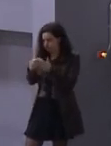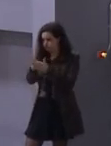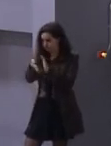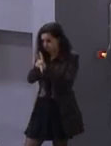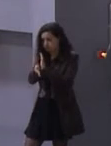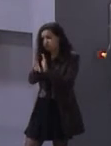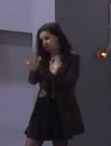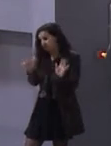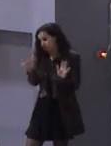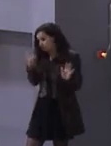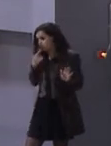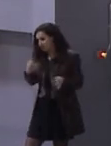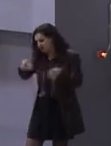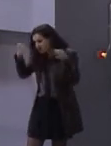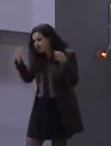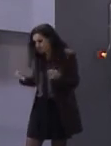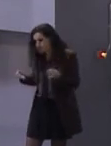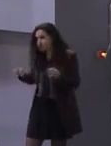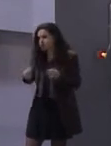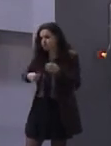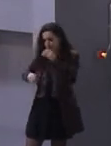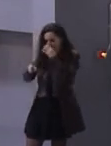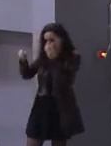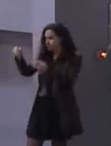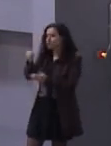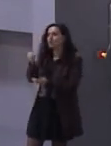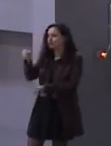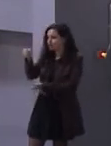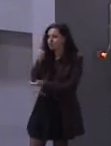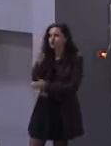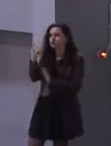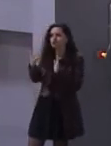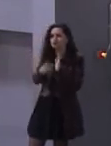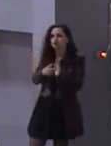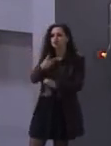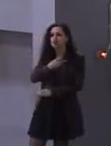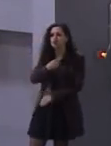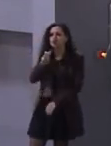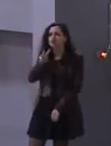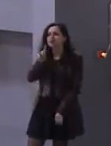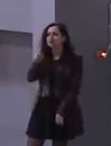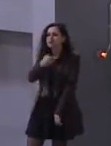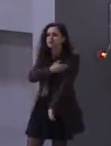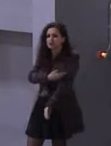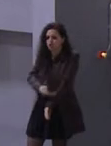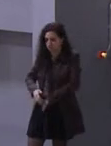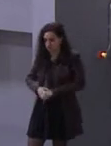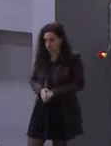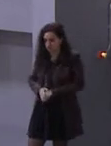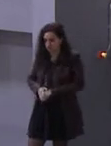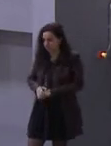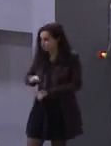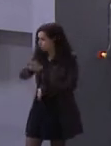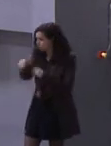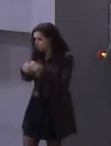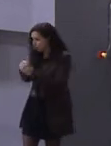tenemos certeza que vamos a recibir esos 2.226 millones. ¿Para dónde van eso? Pues va todo para funcionamiento.